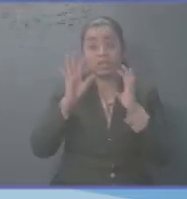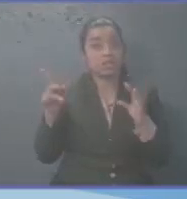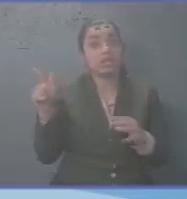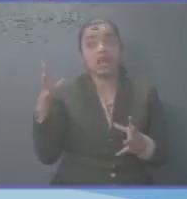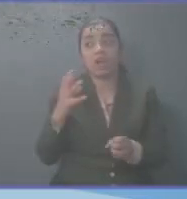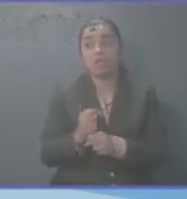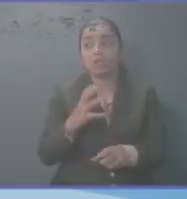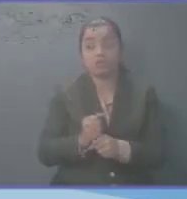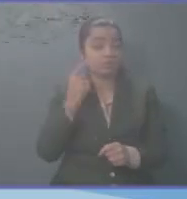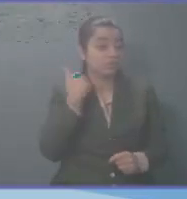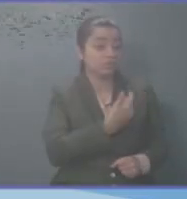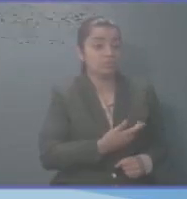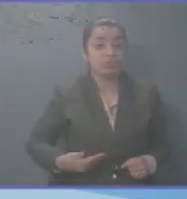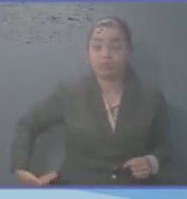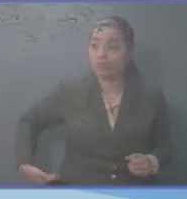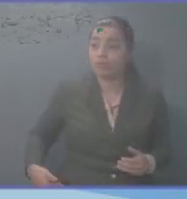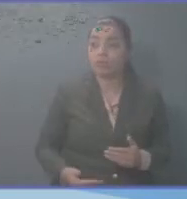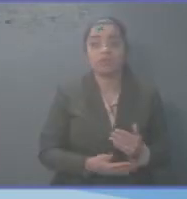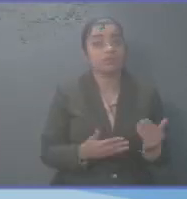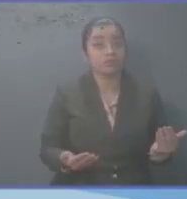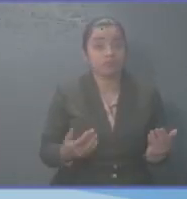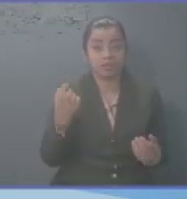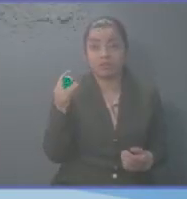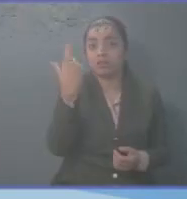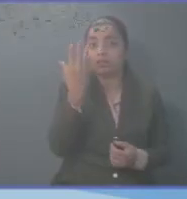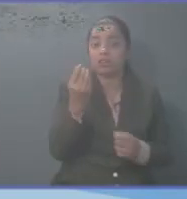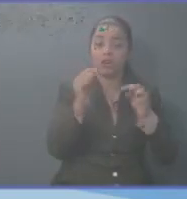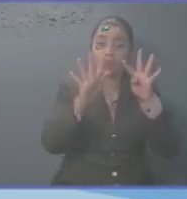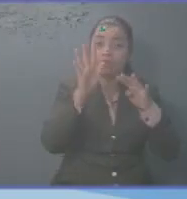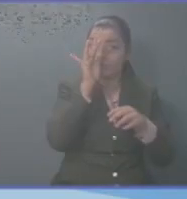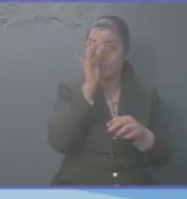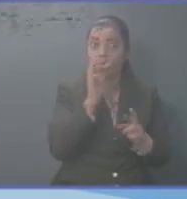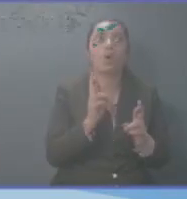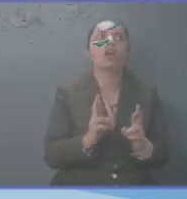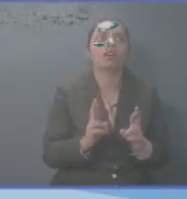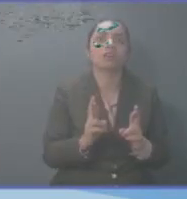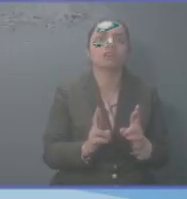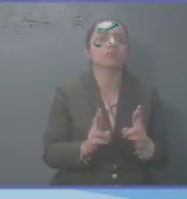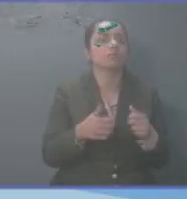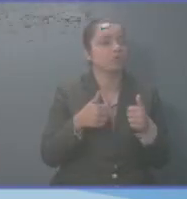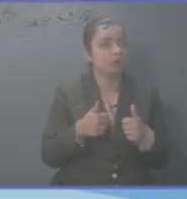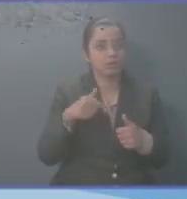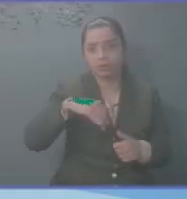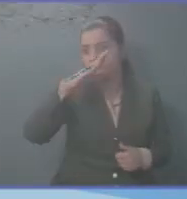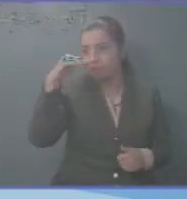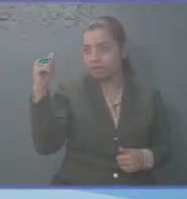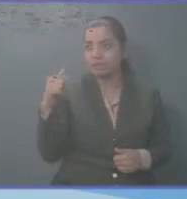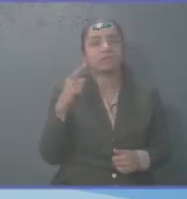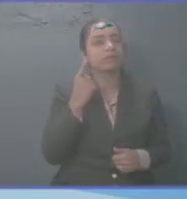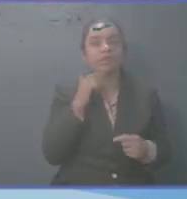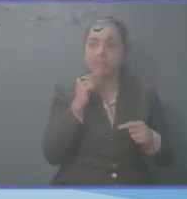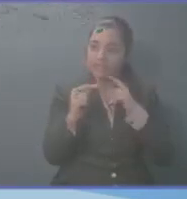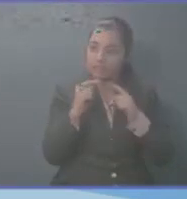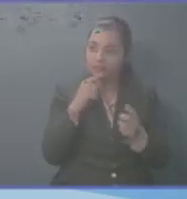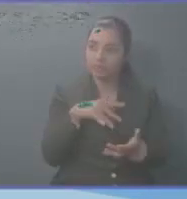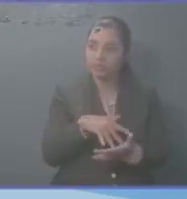mano al presidente de la República el pasado 9 de febrero, y ojalá, por el bien del país, por el bien de la incipiente